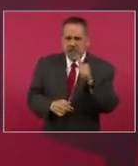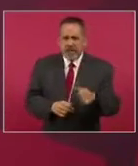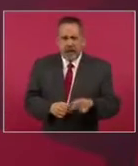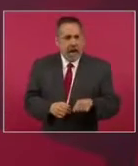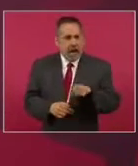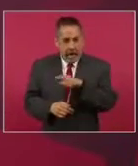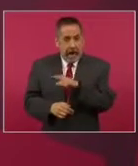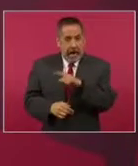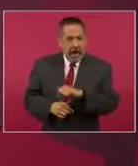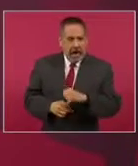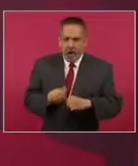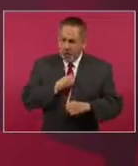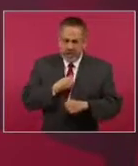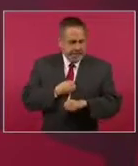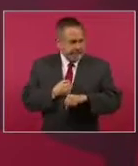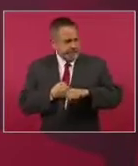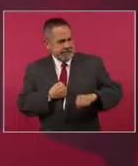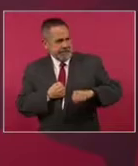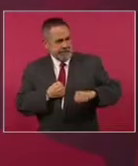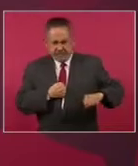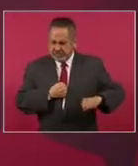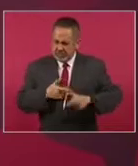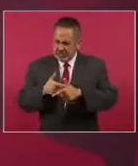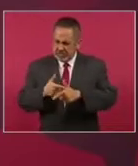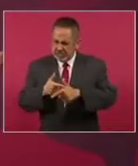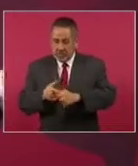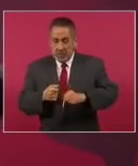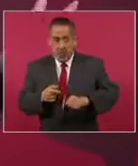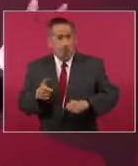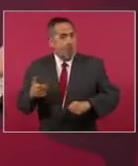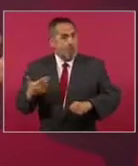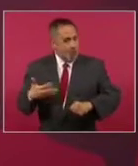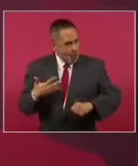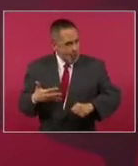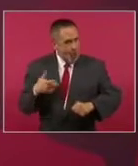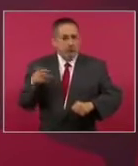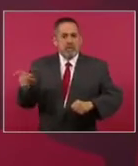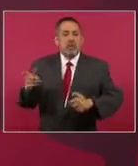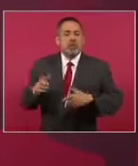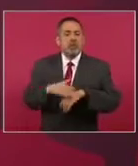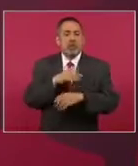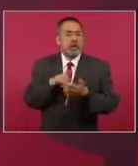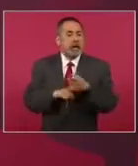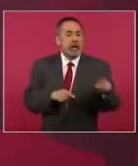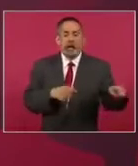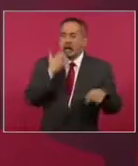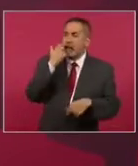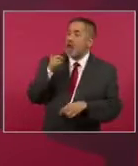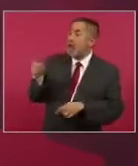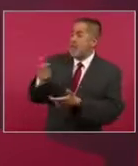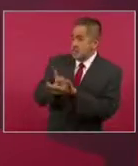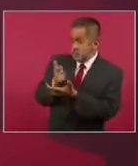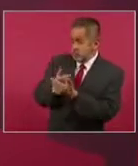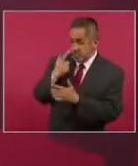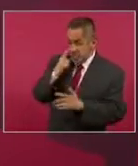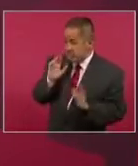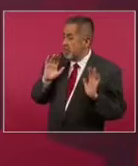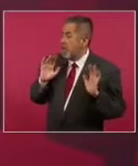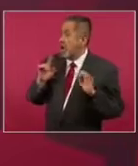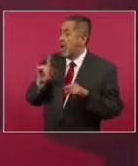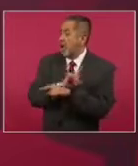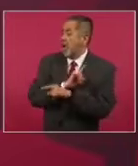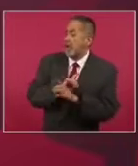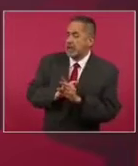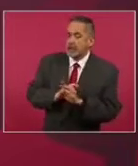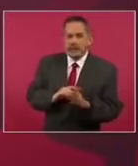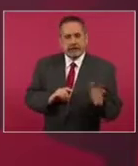resistiendo una presión que tiene que ver con chantajes lo